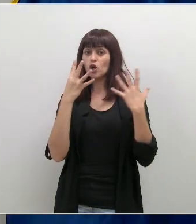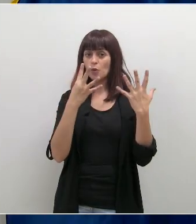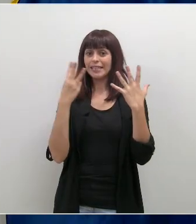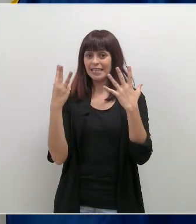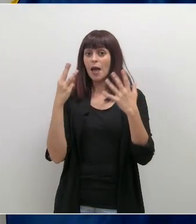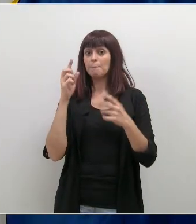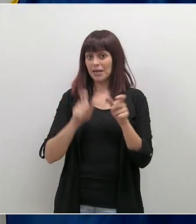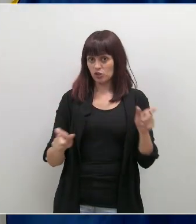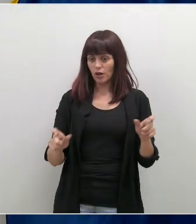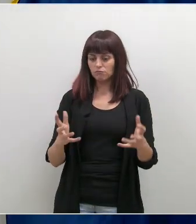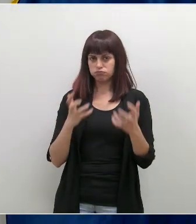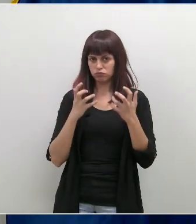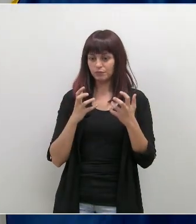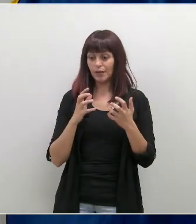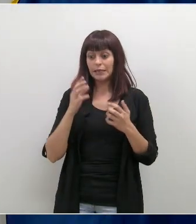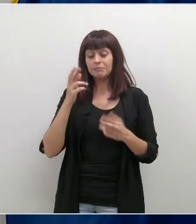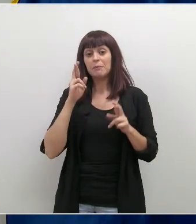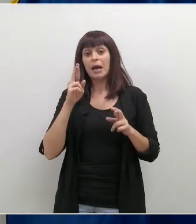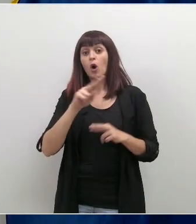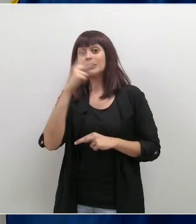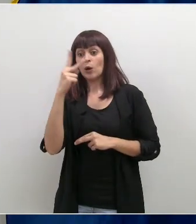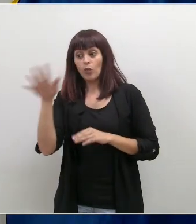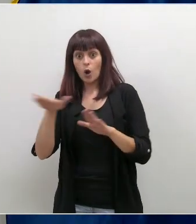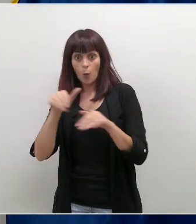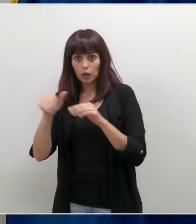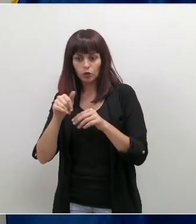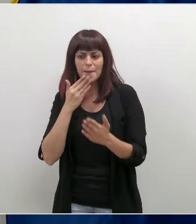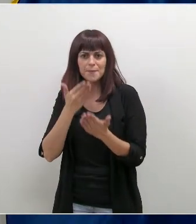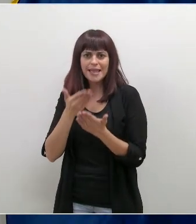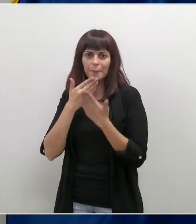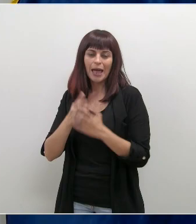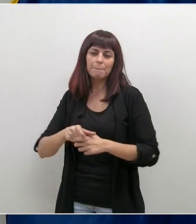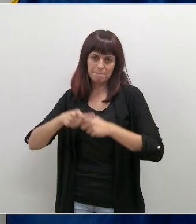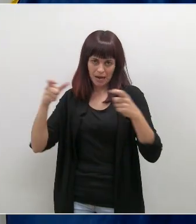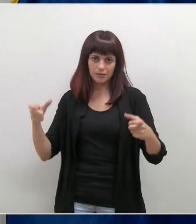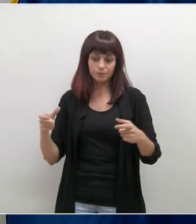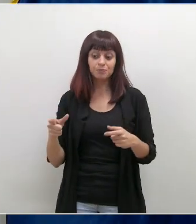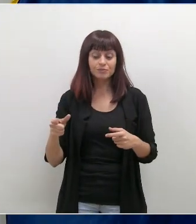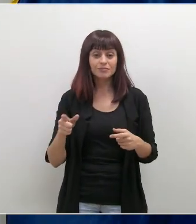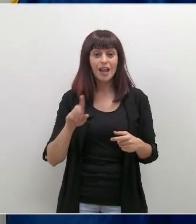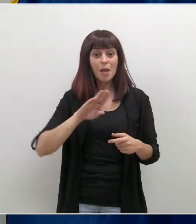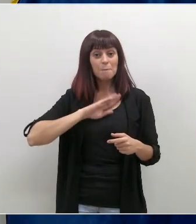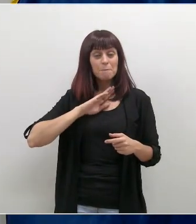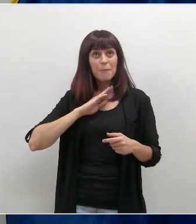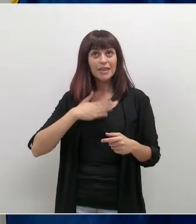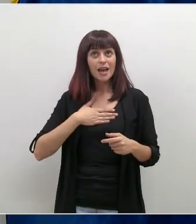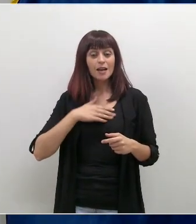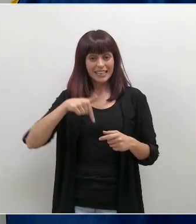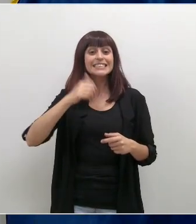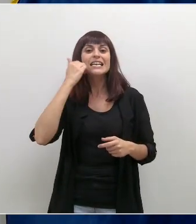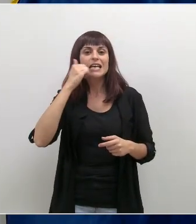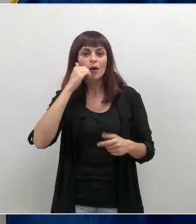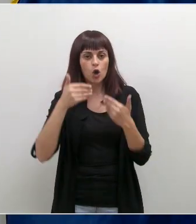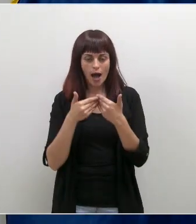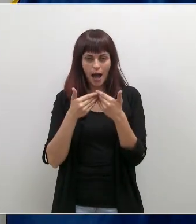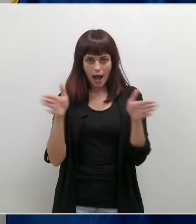en esta segunda convocatoria lo soliciten mucho más. Y prueba de ello es que esta segunda convocatoria se abre este sábado se